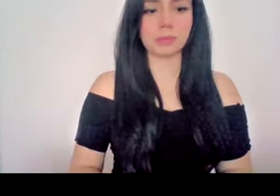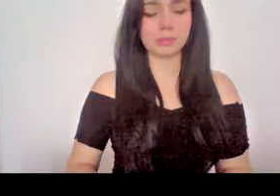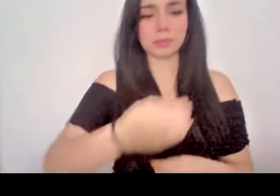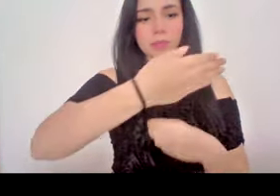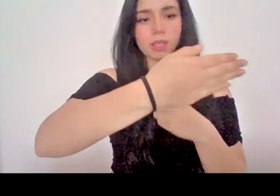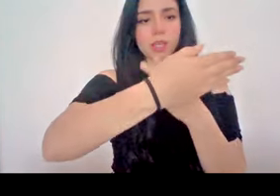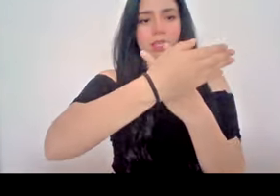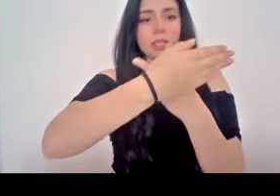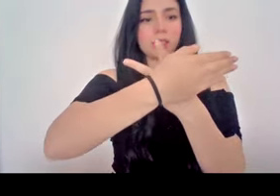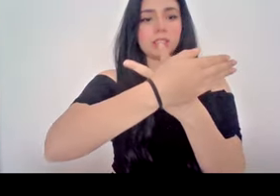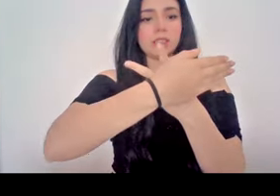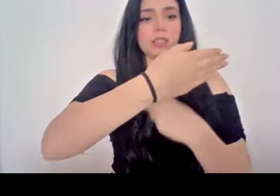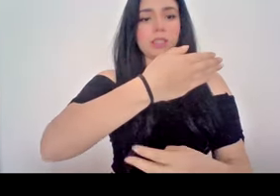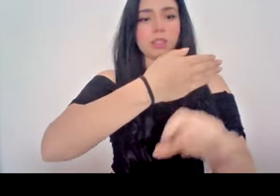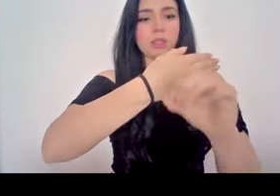Eso.